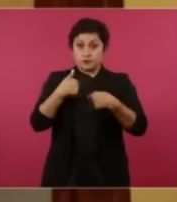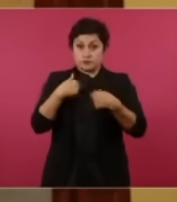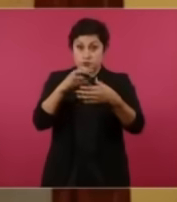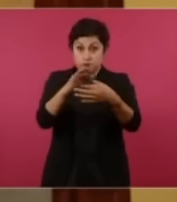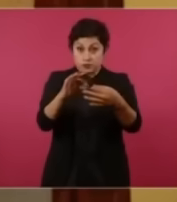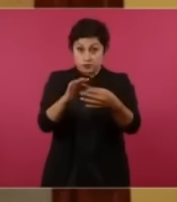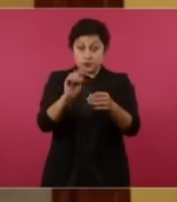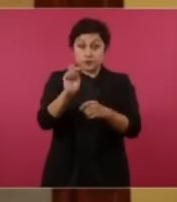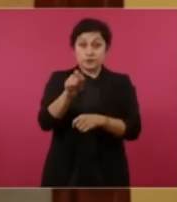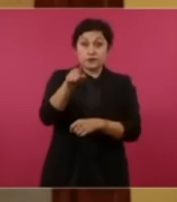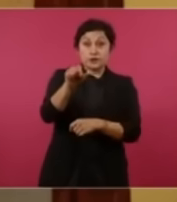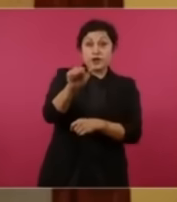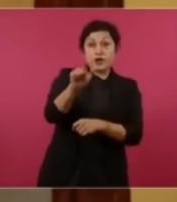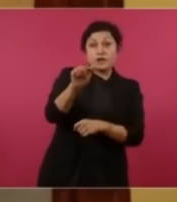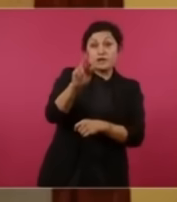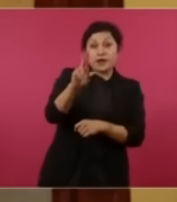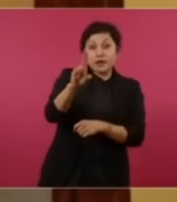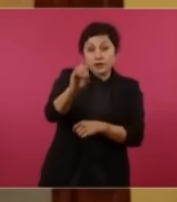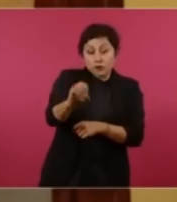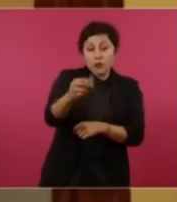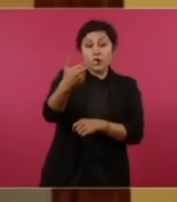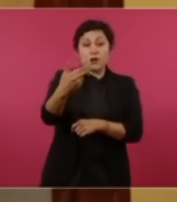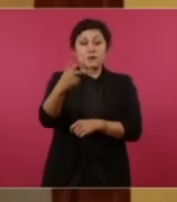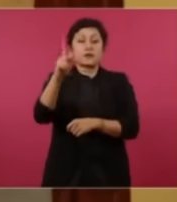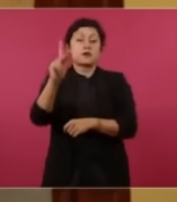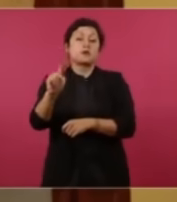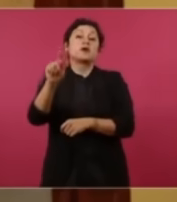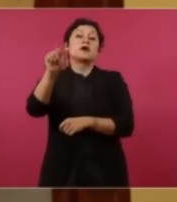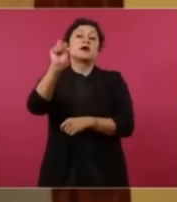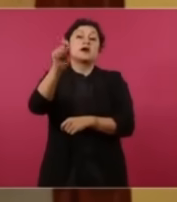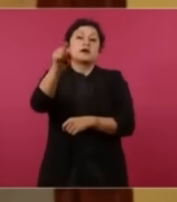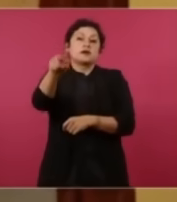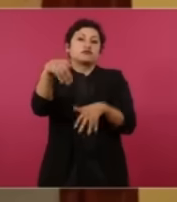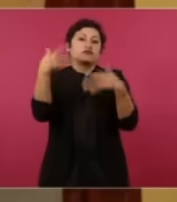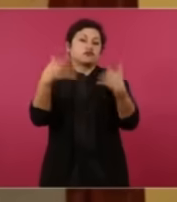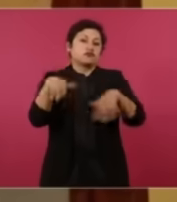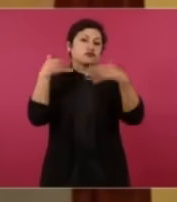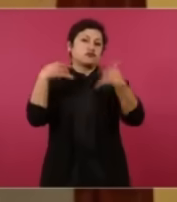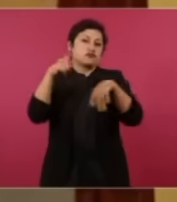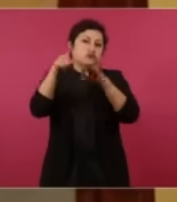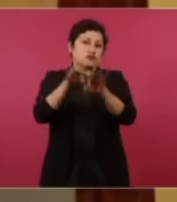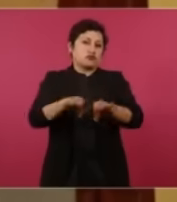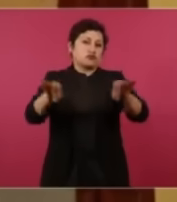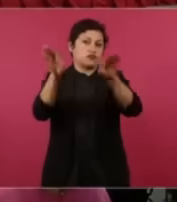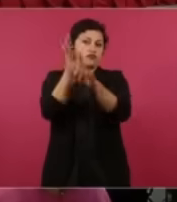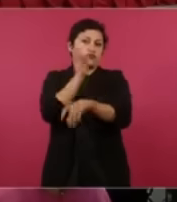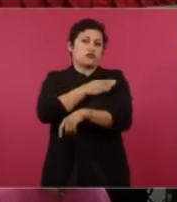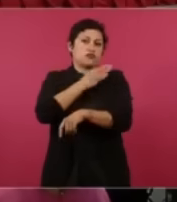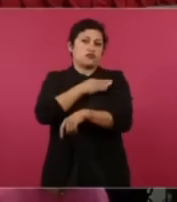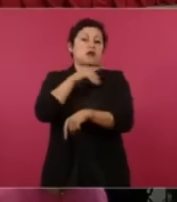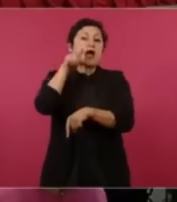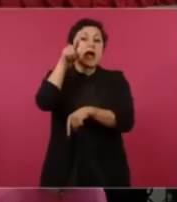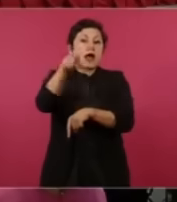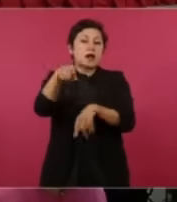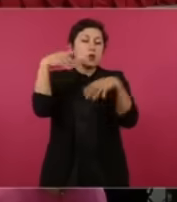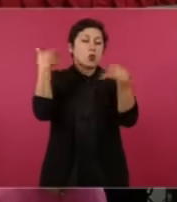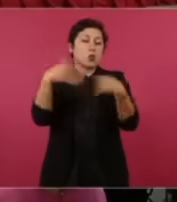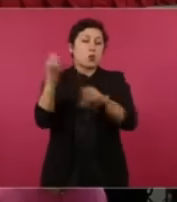Alfredo Harreluf es una muy buena persona y es el mejor promotor del béisbol en México. Cierro